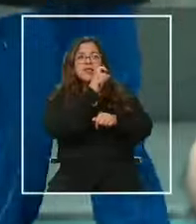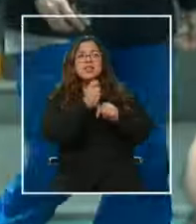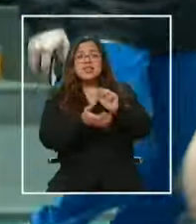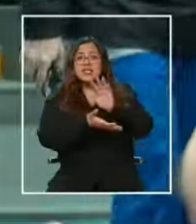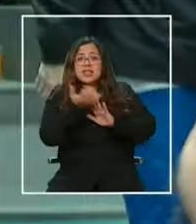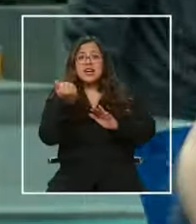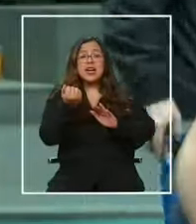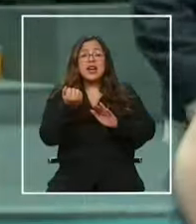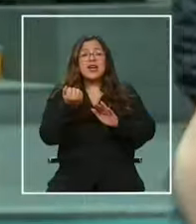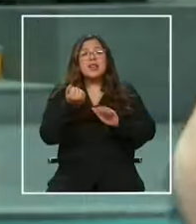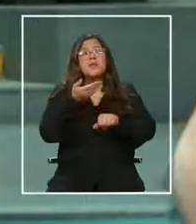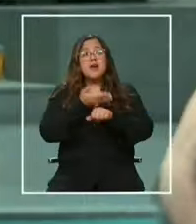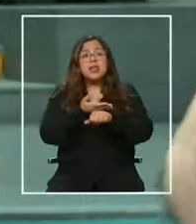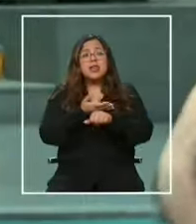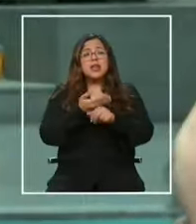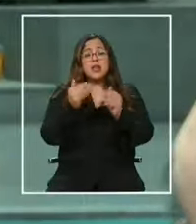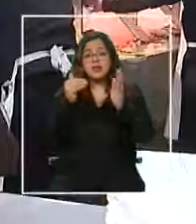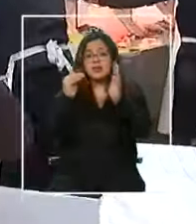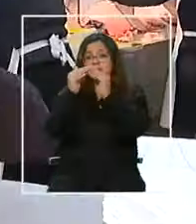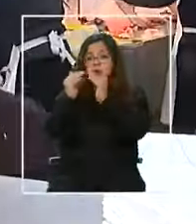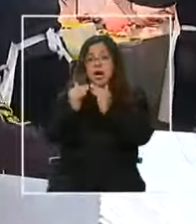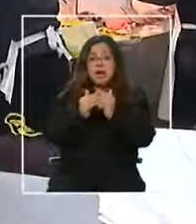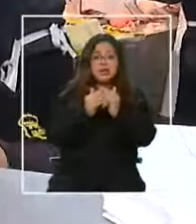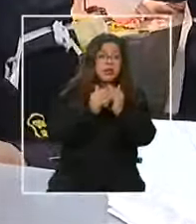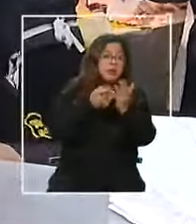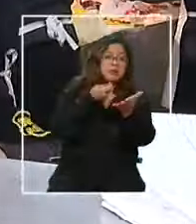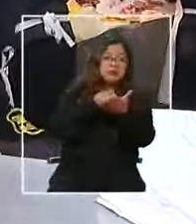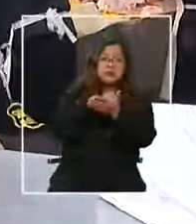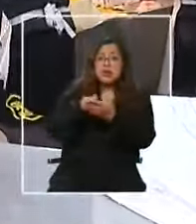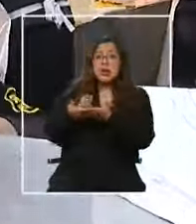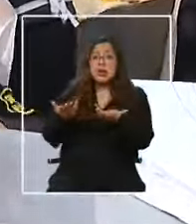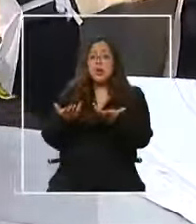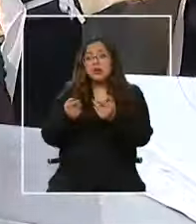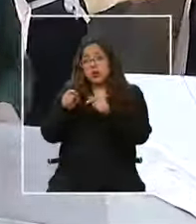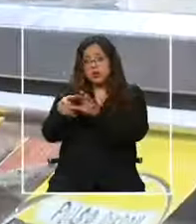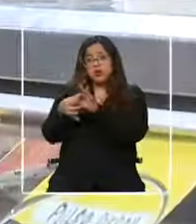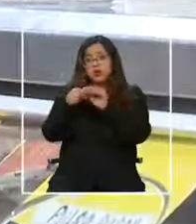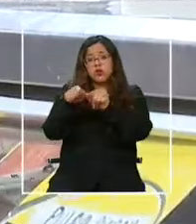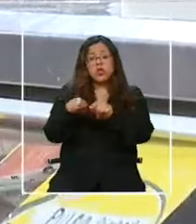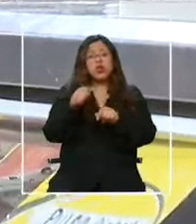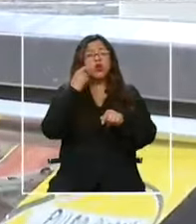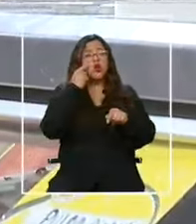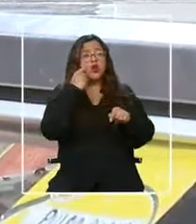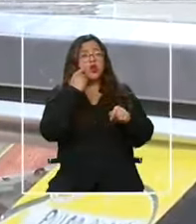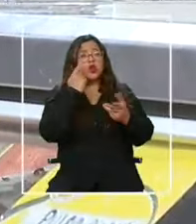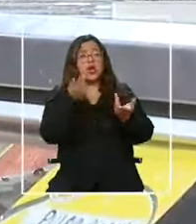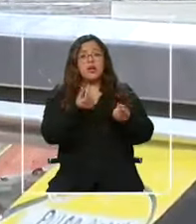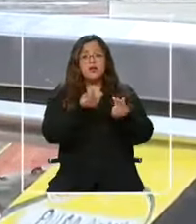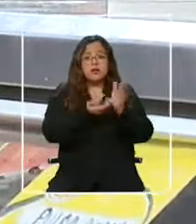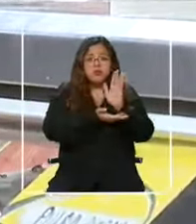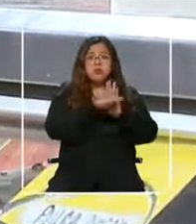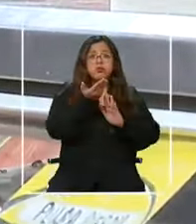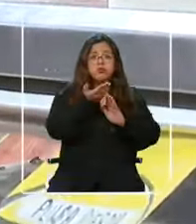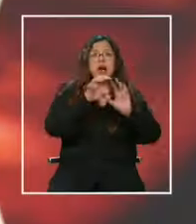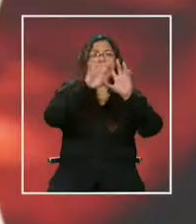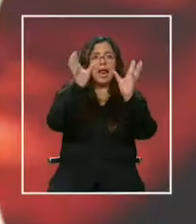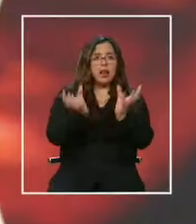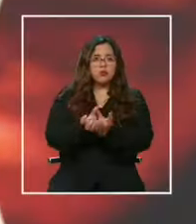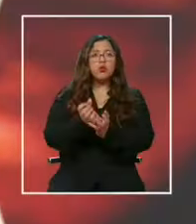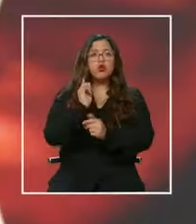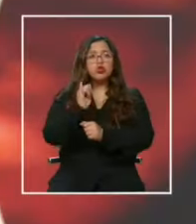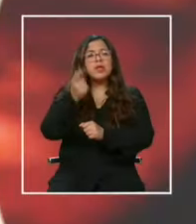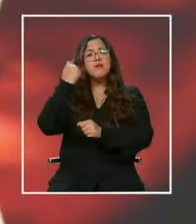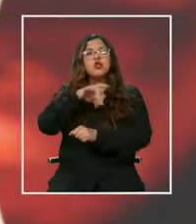una consecuencia negativa de los retiros previsionales. Al final la inflación ha sido un fenómeno en todo el mundo, pero en Chile aumentó más